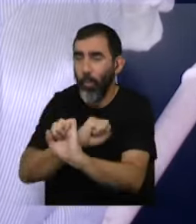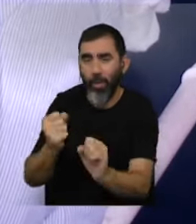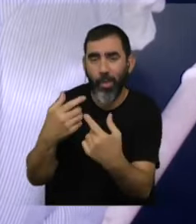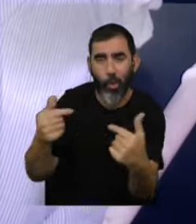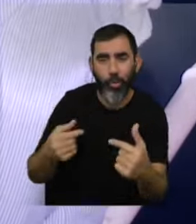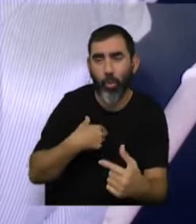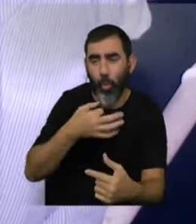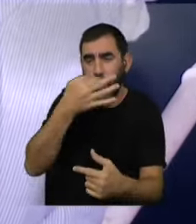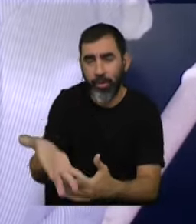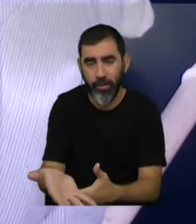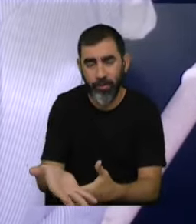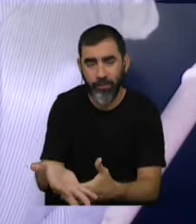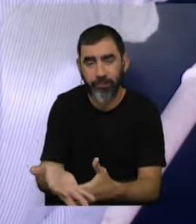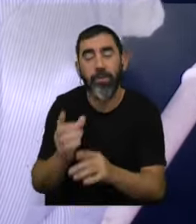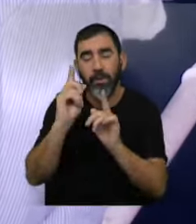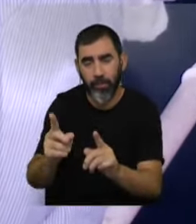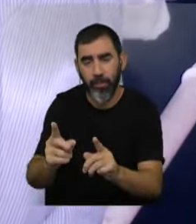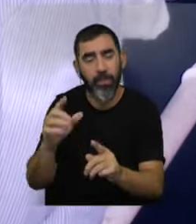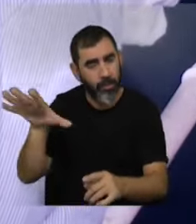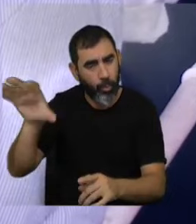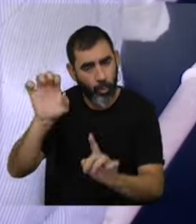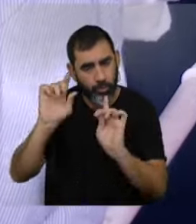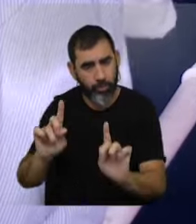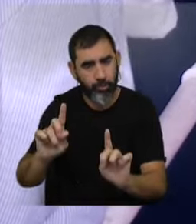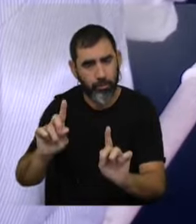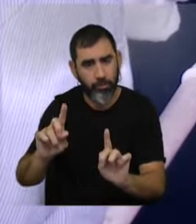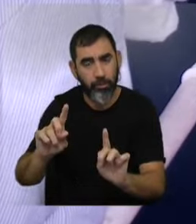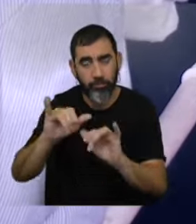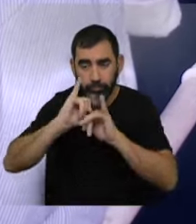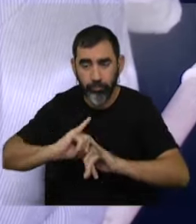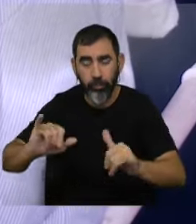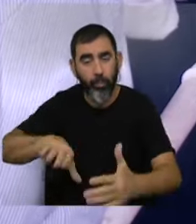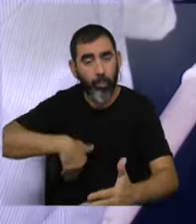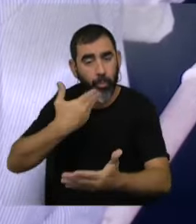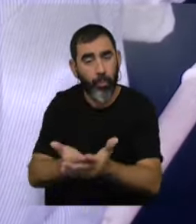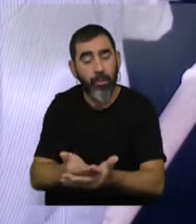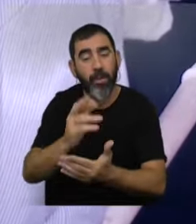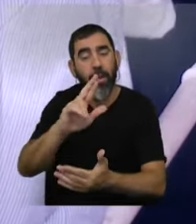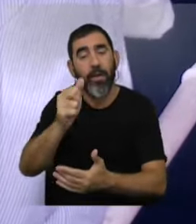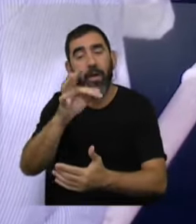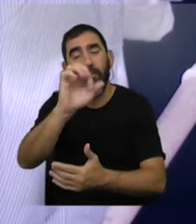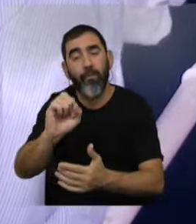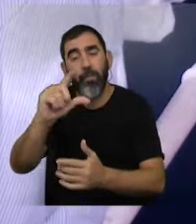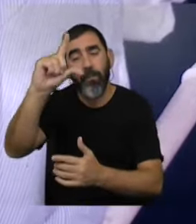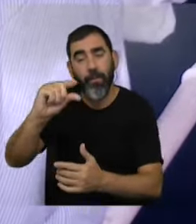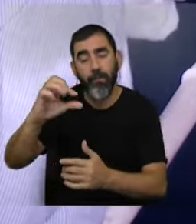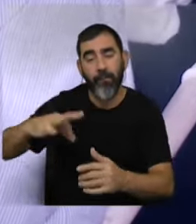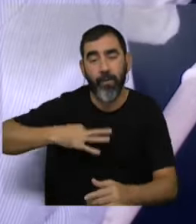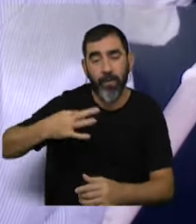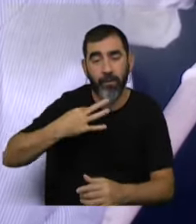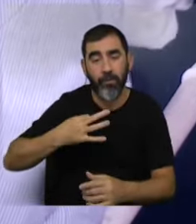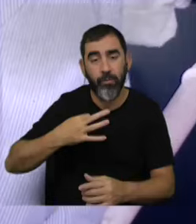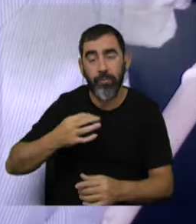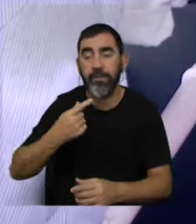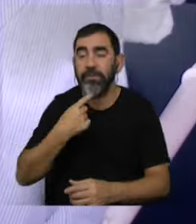comprar lo que quiero comprar también los escuchamos y publicamos nuestra fórmula rafo para bajar el costo de vida para que